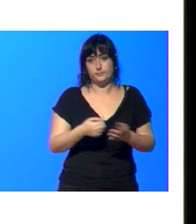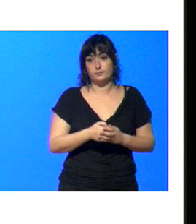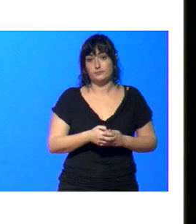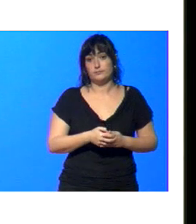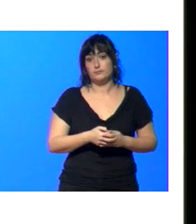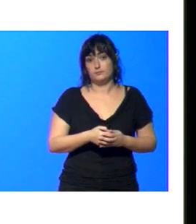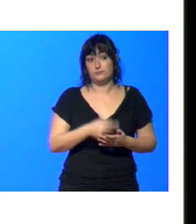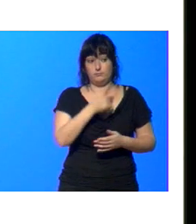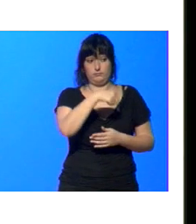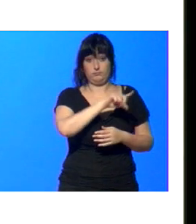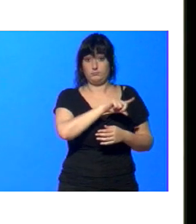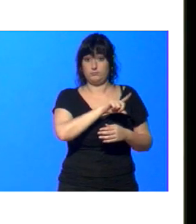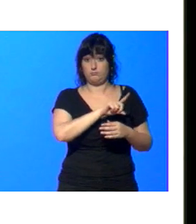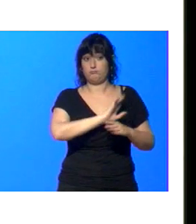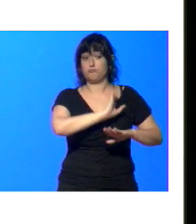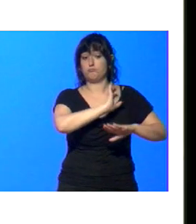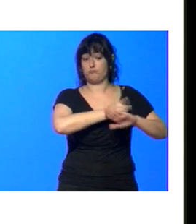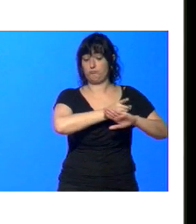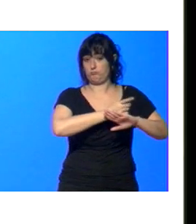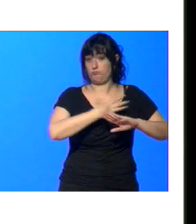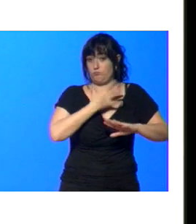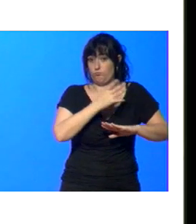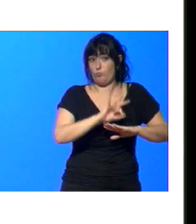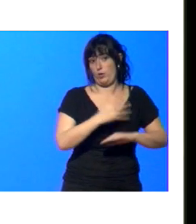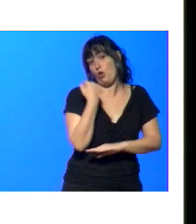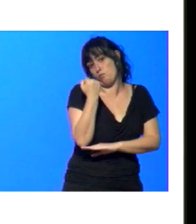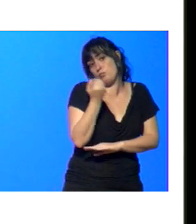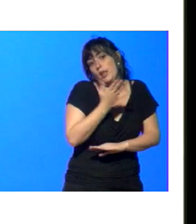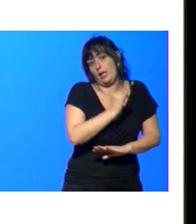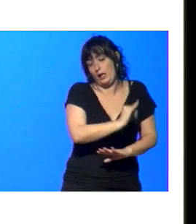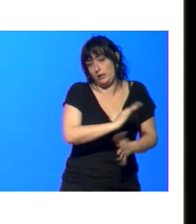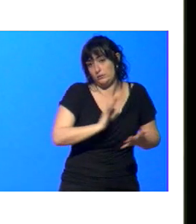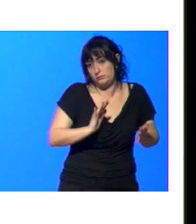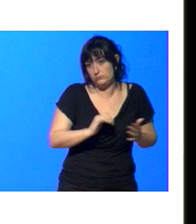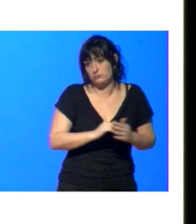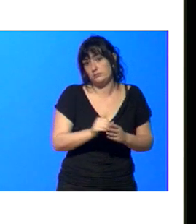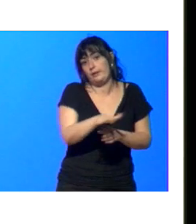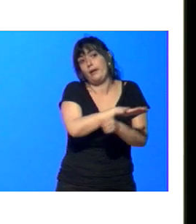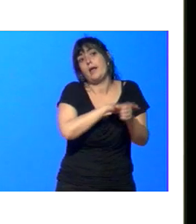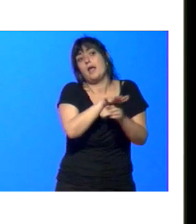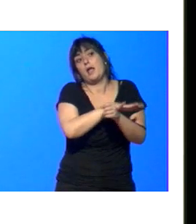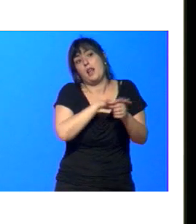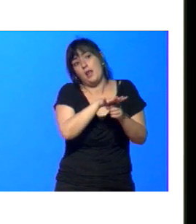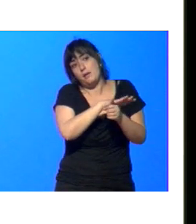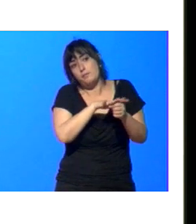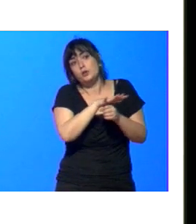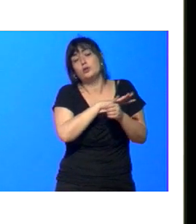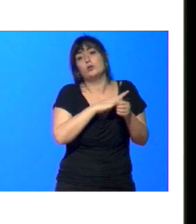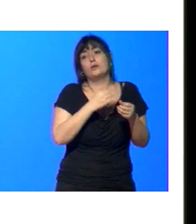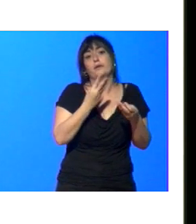posee autoridad vamos a decirlo así aunque sea en un sentido clásico no autoridad en el ámbito de la interpretación de la